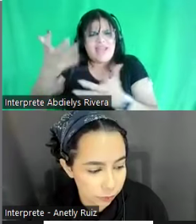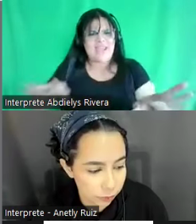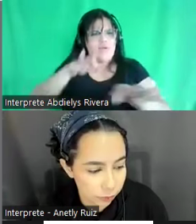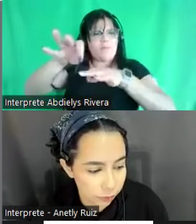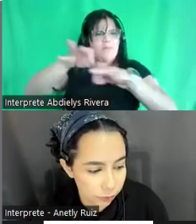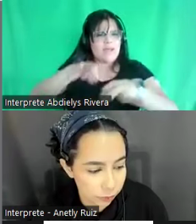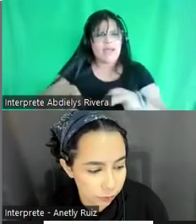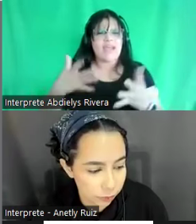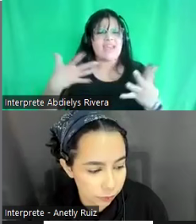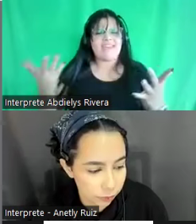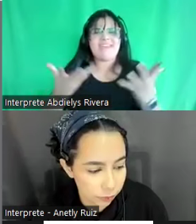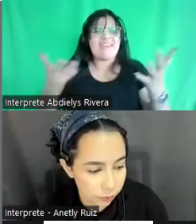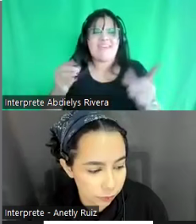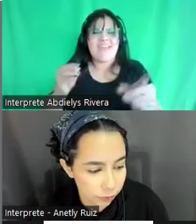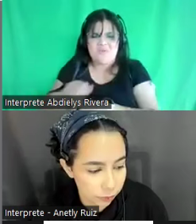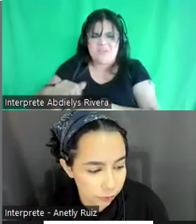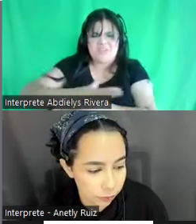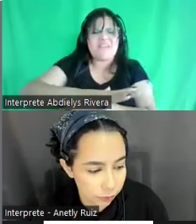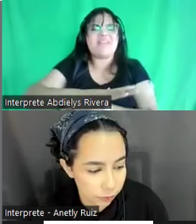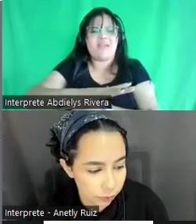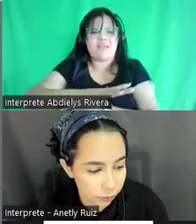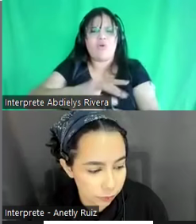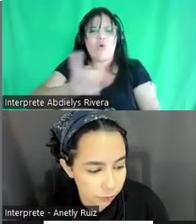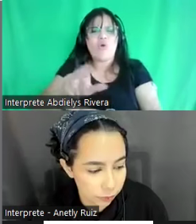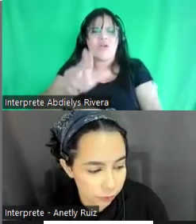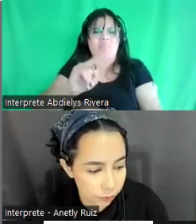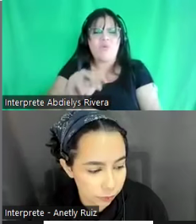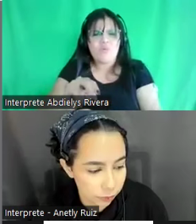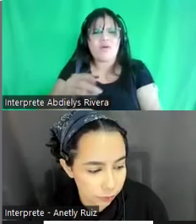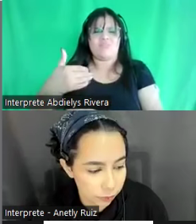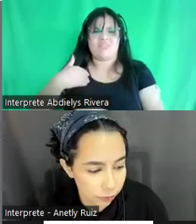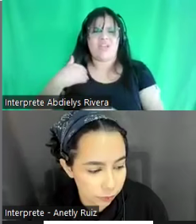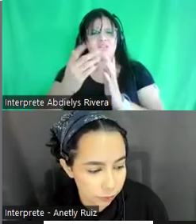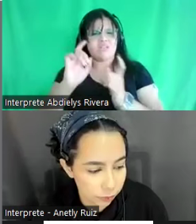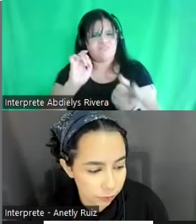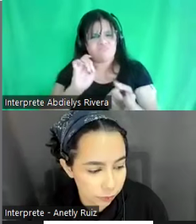¿Qué está afectando que Juan tenga ese acomodo?